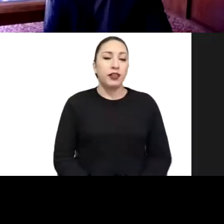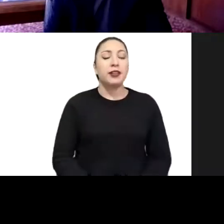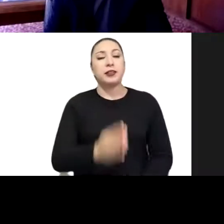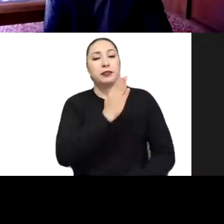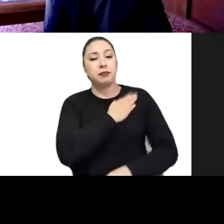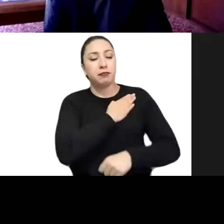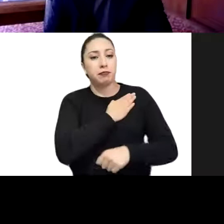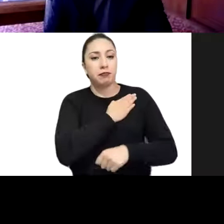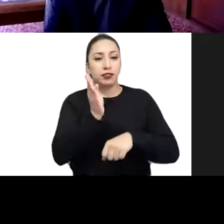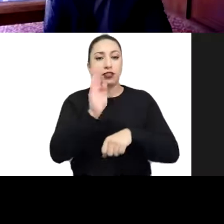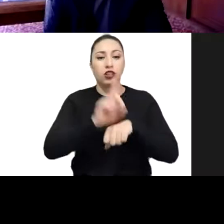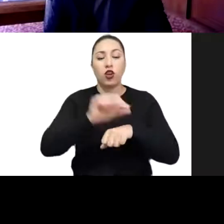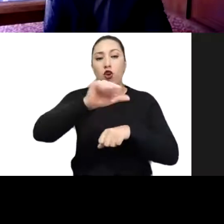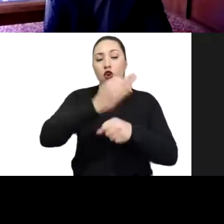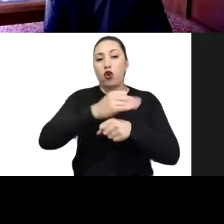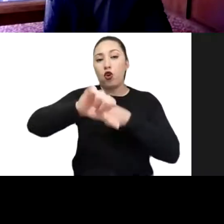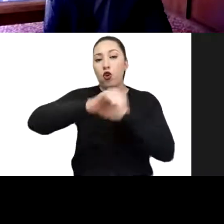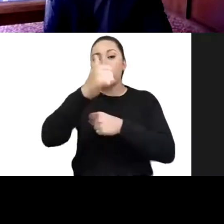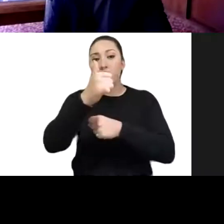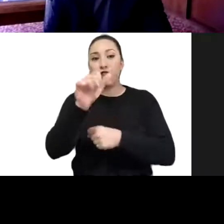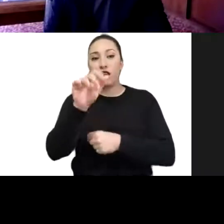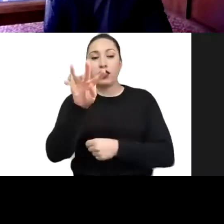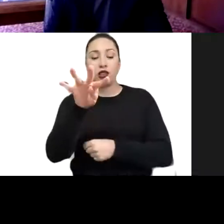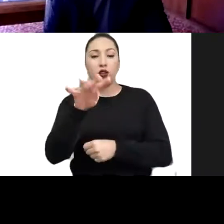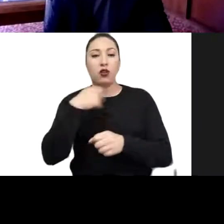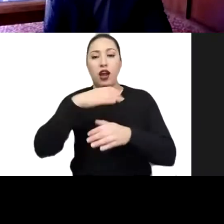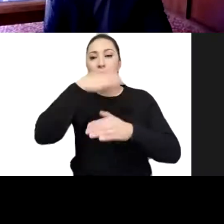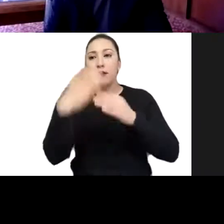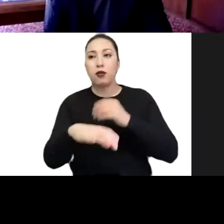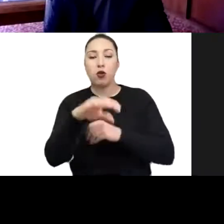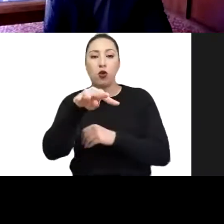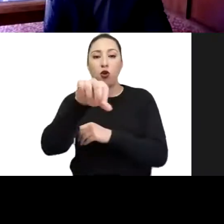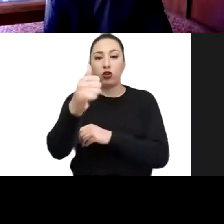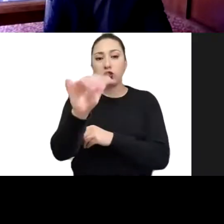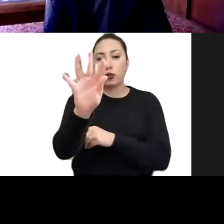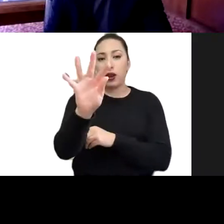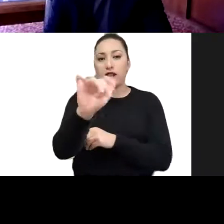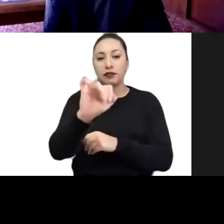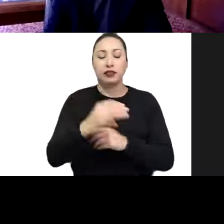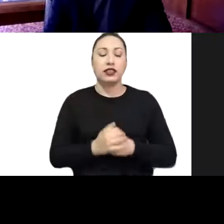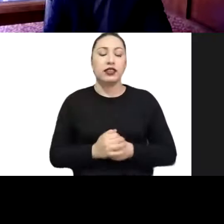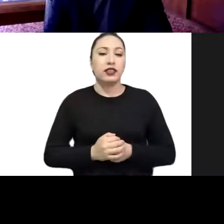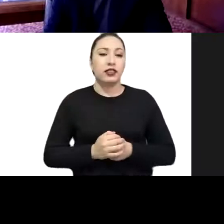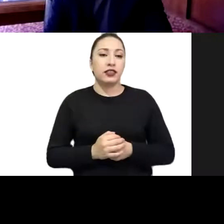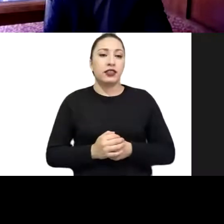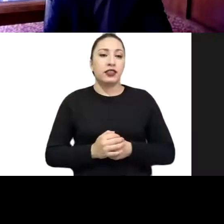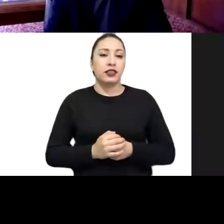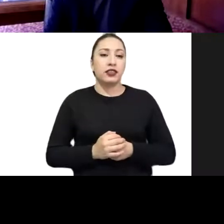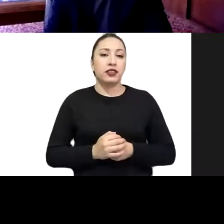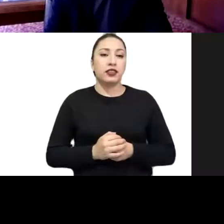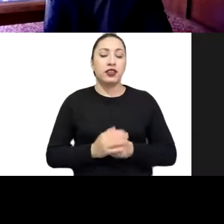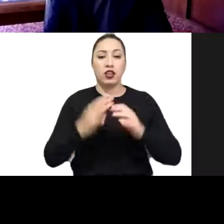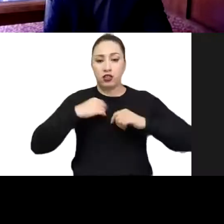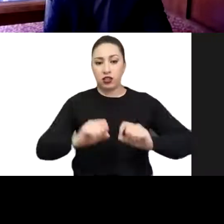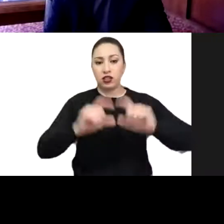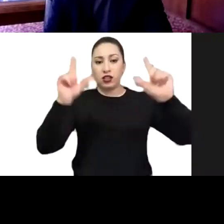las 11:19, así que espero terminar a las 11:40, ¿no? Porque, bueno, si me hacen favor, voy a poder compartir pantalla,